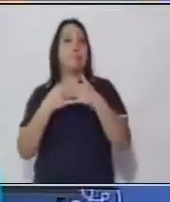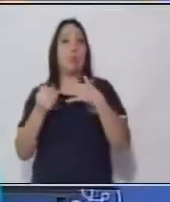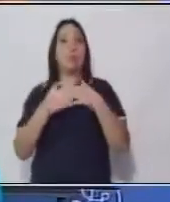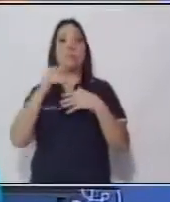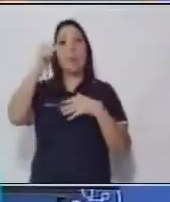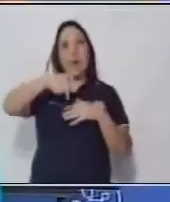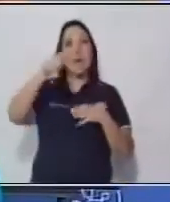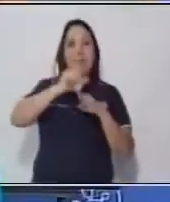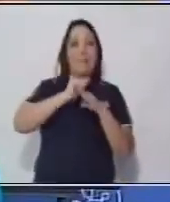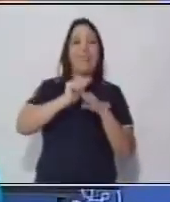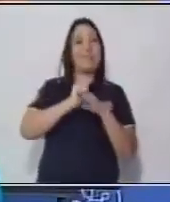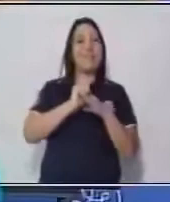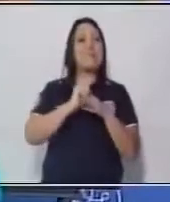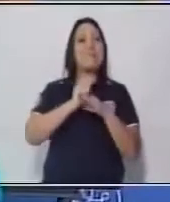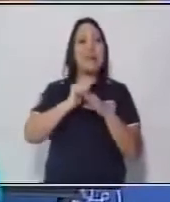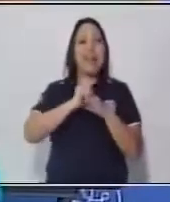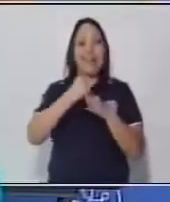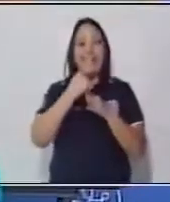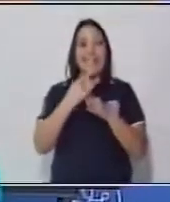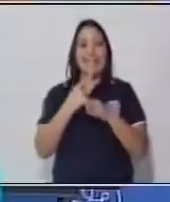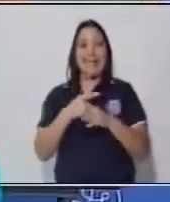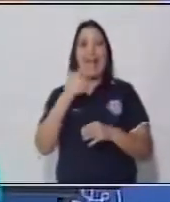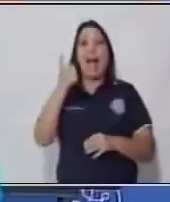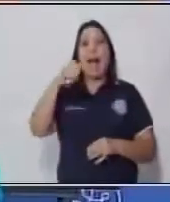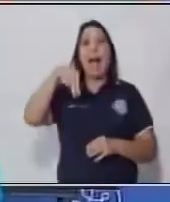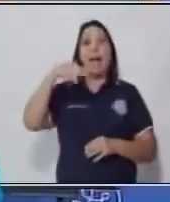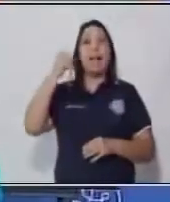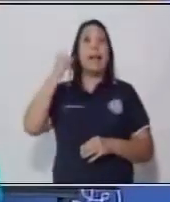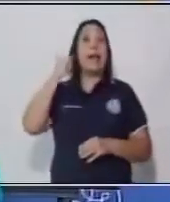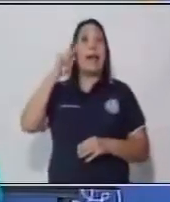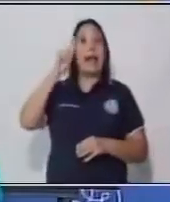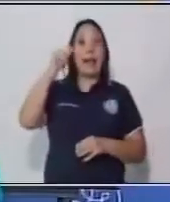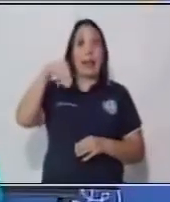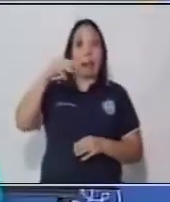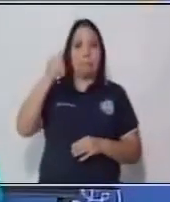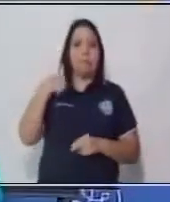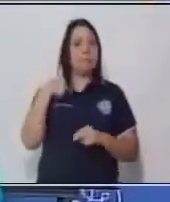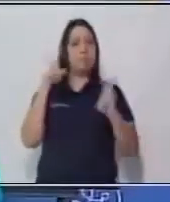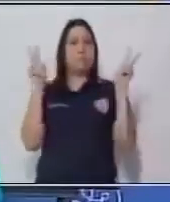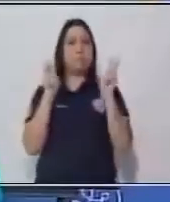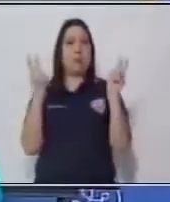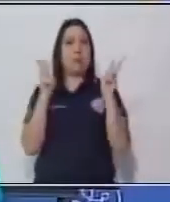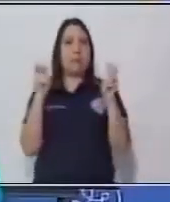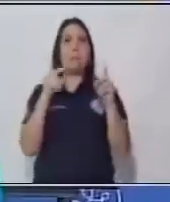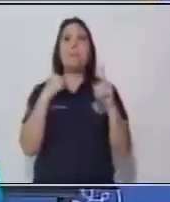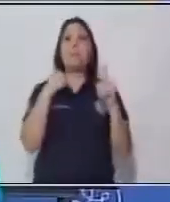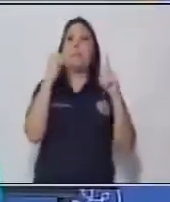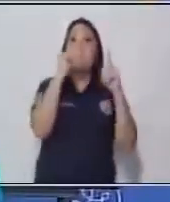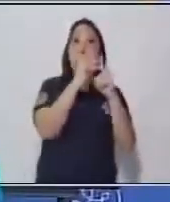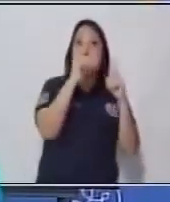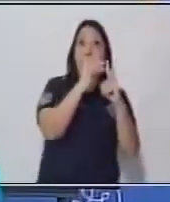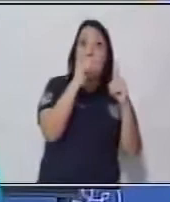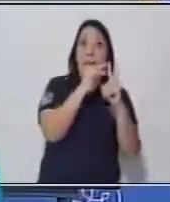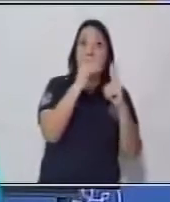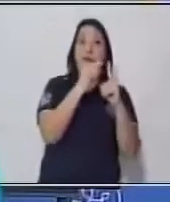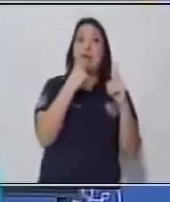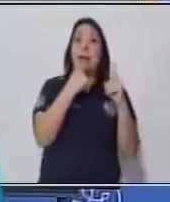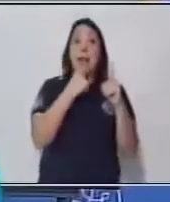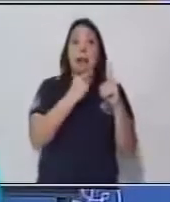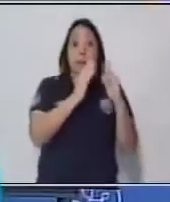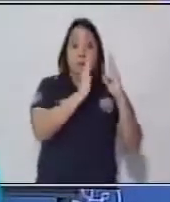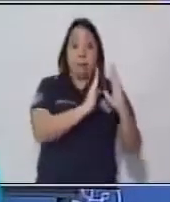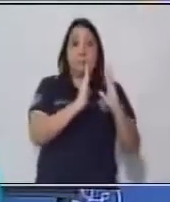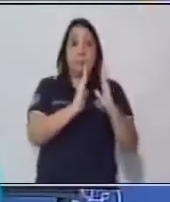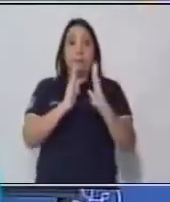vamos a repasar lo que son los anagramas. Y nos dice que los anagramas son palabras en las cuales se